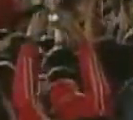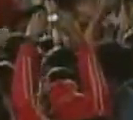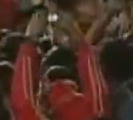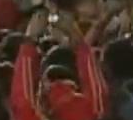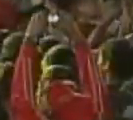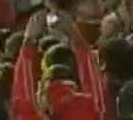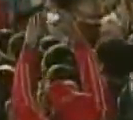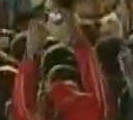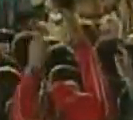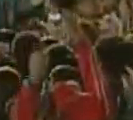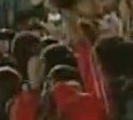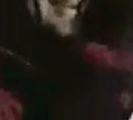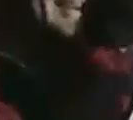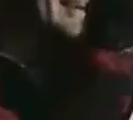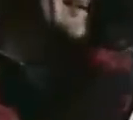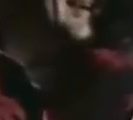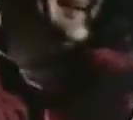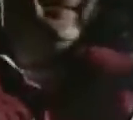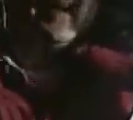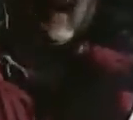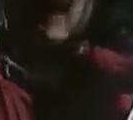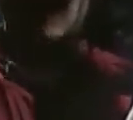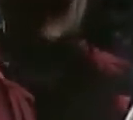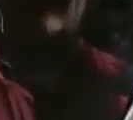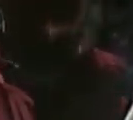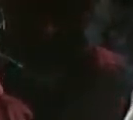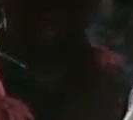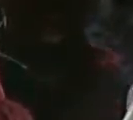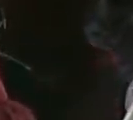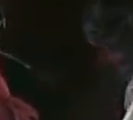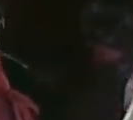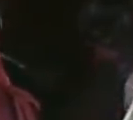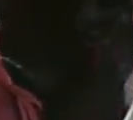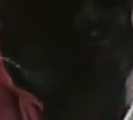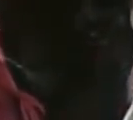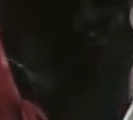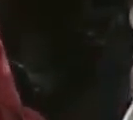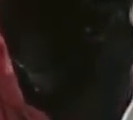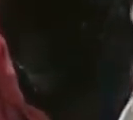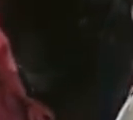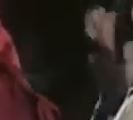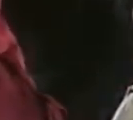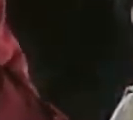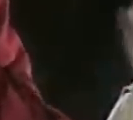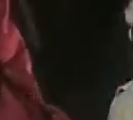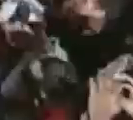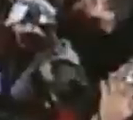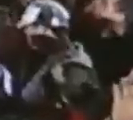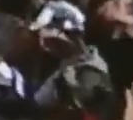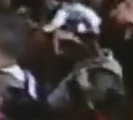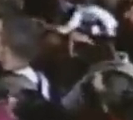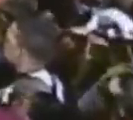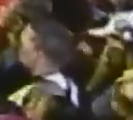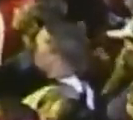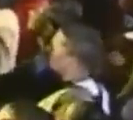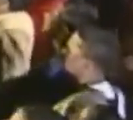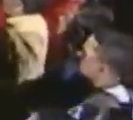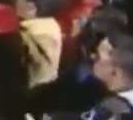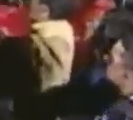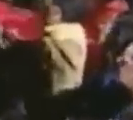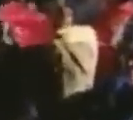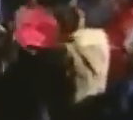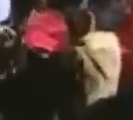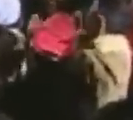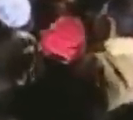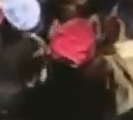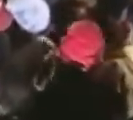llovió, tronó y relampagueó. Y la constituyente llegó de la mano de un